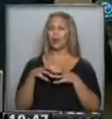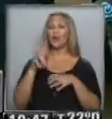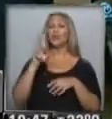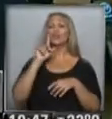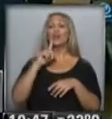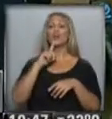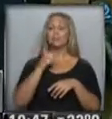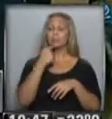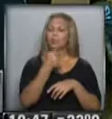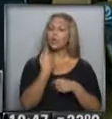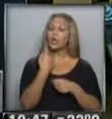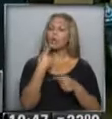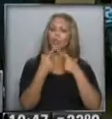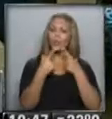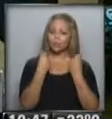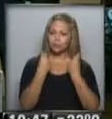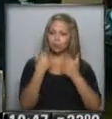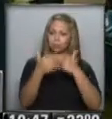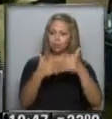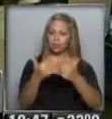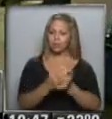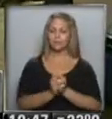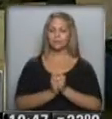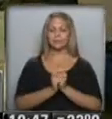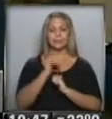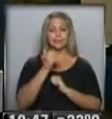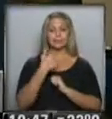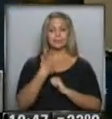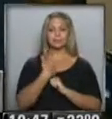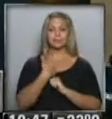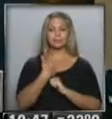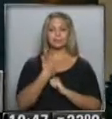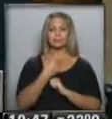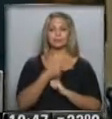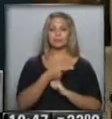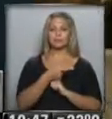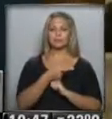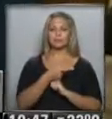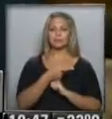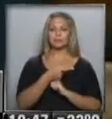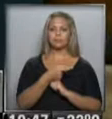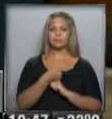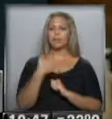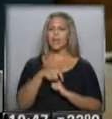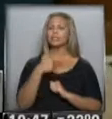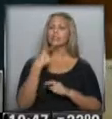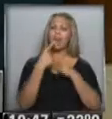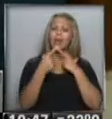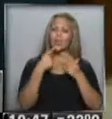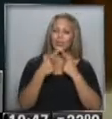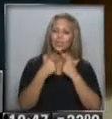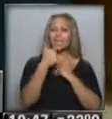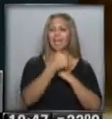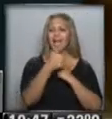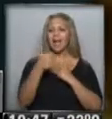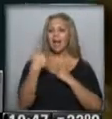¿Cómo se está desarrollando el debate hasta ahora? Bueno, recién estamos que en el término del debate, en donde empiezan